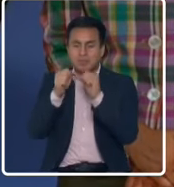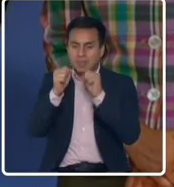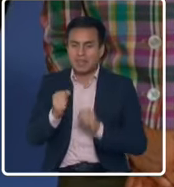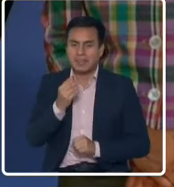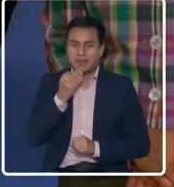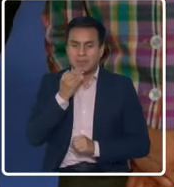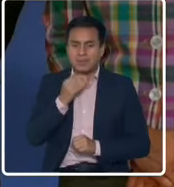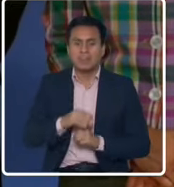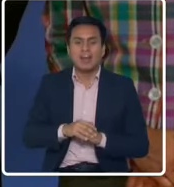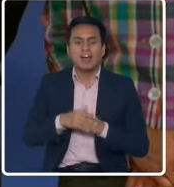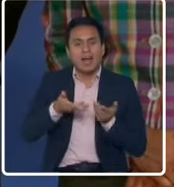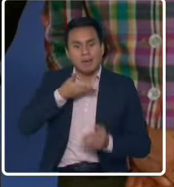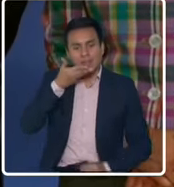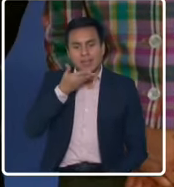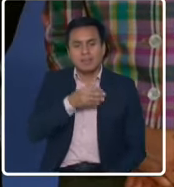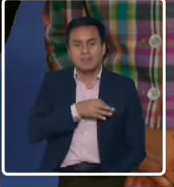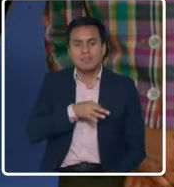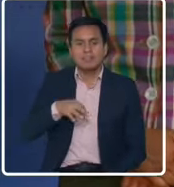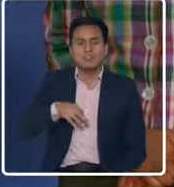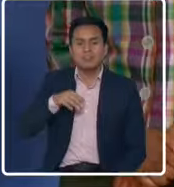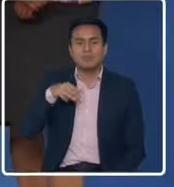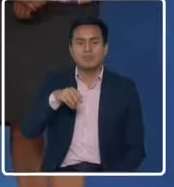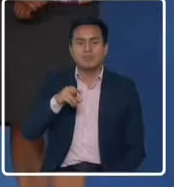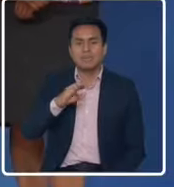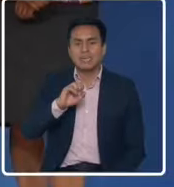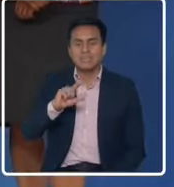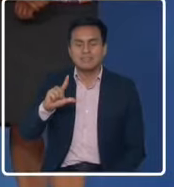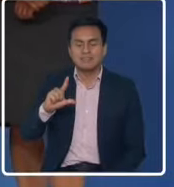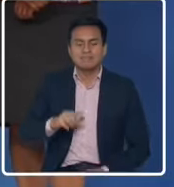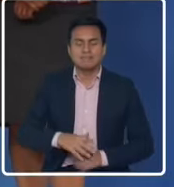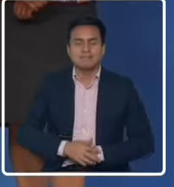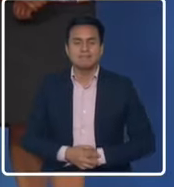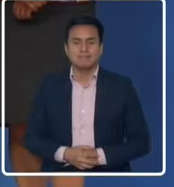también y le dejo la palabra al ministro Marcel para que